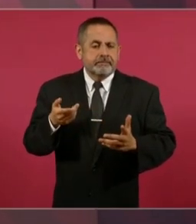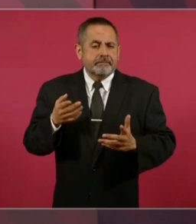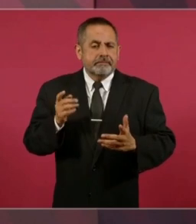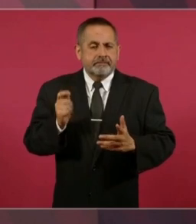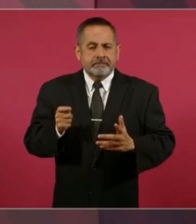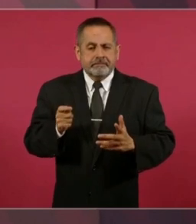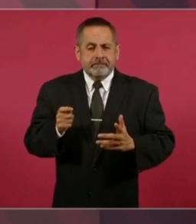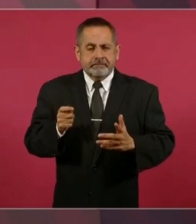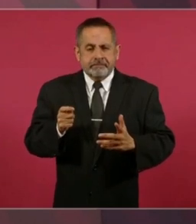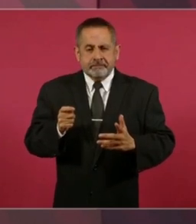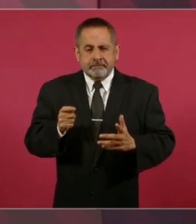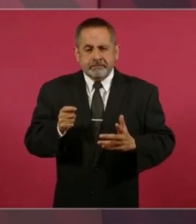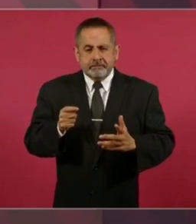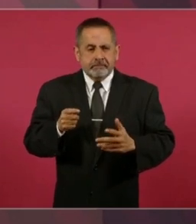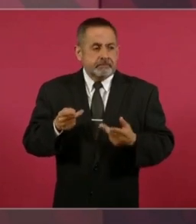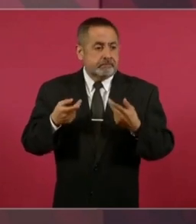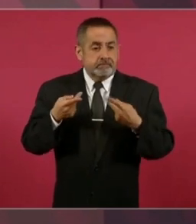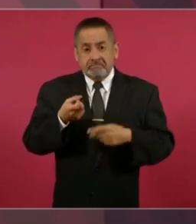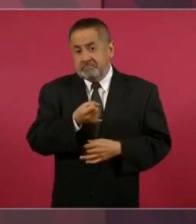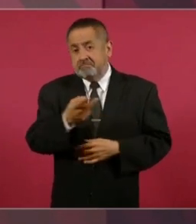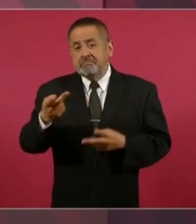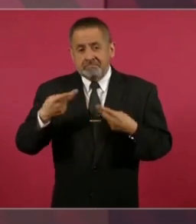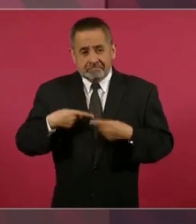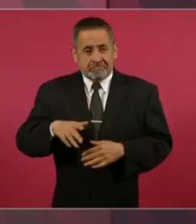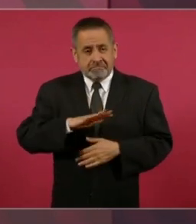que se están perdiendo